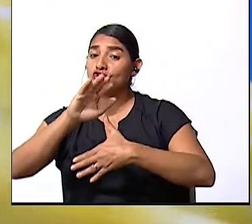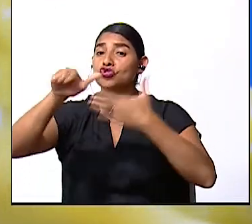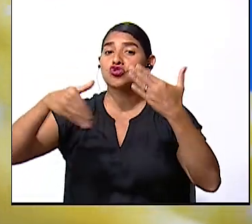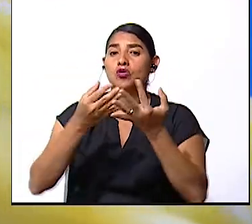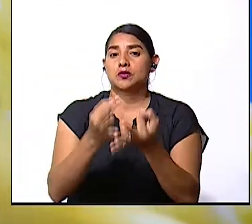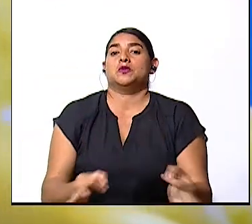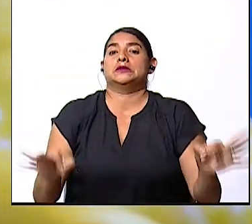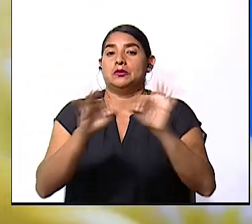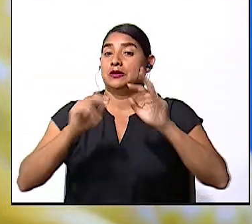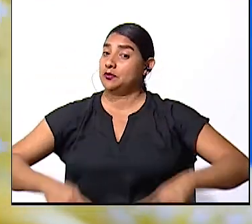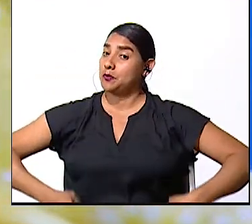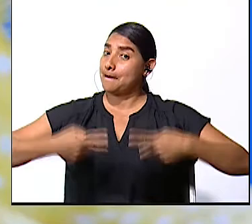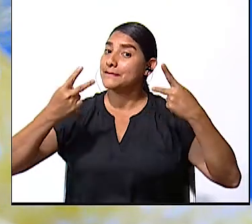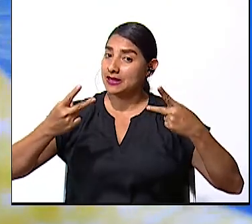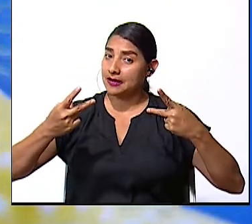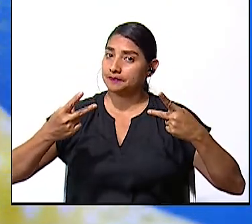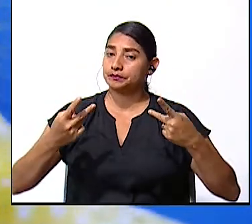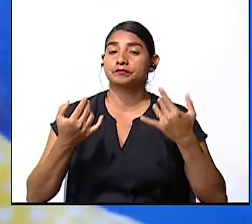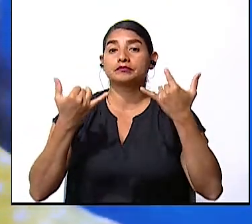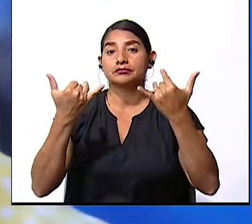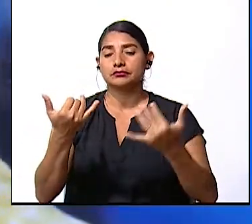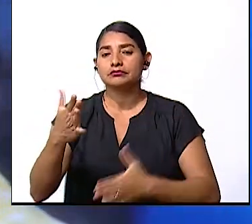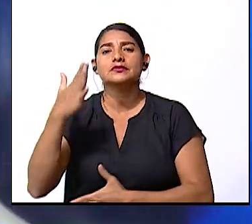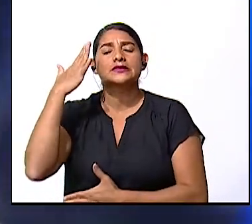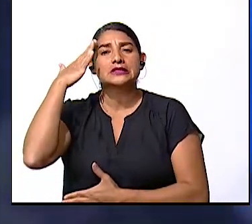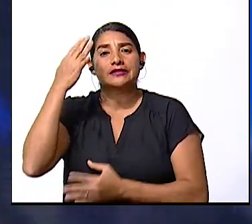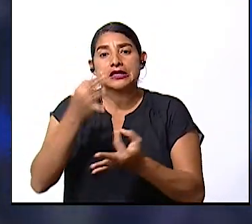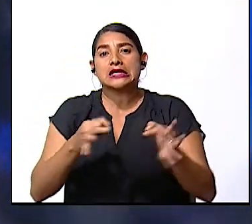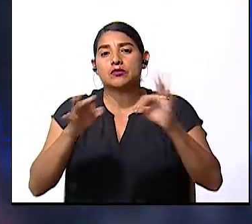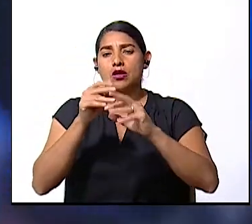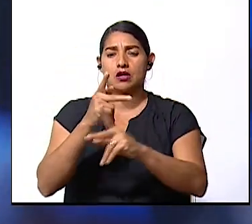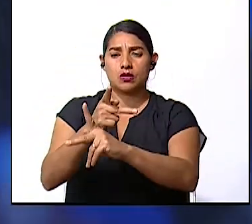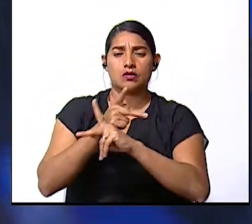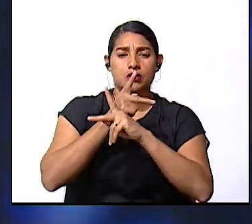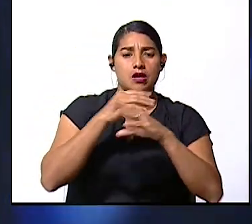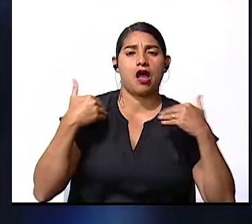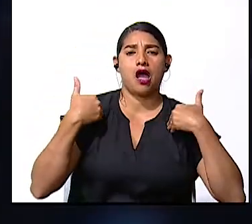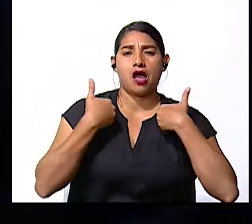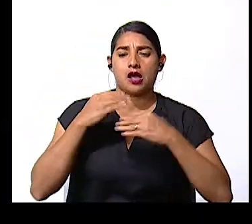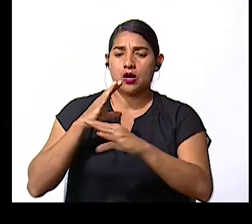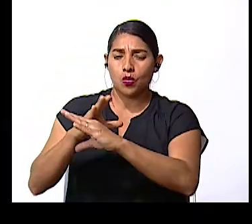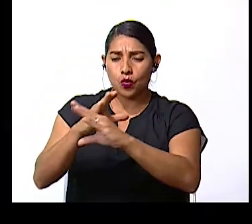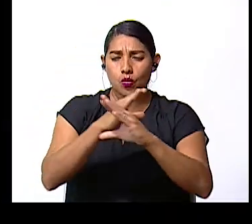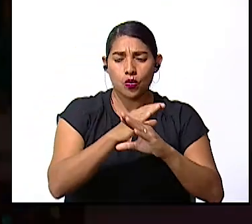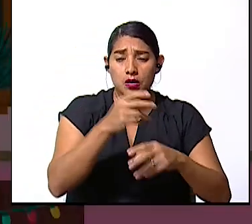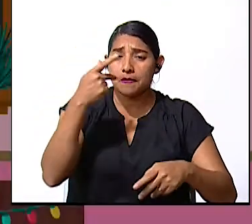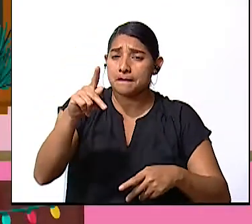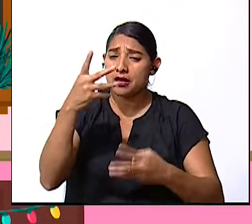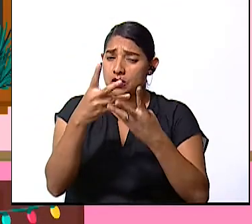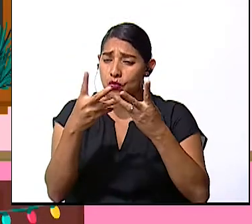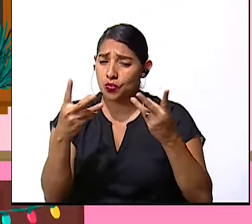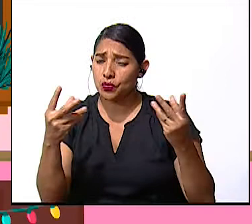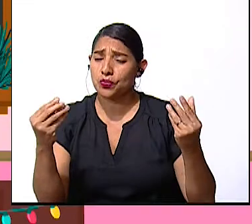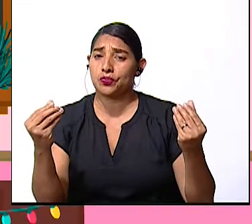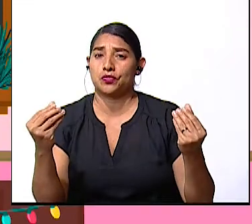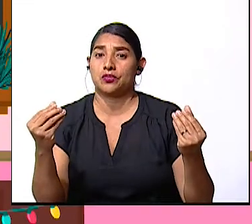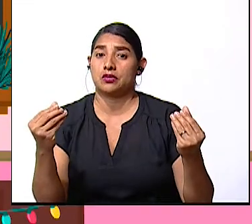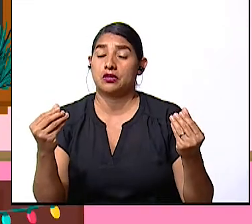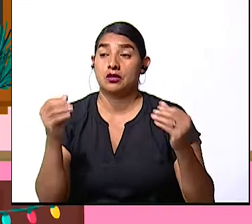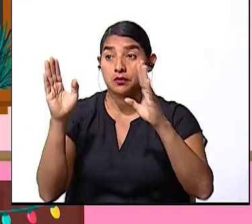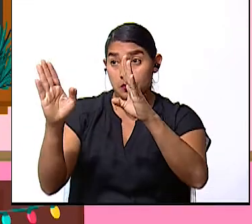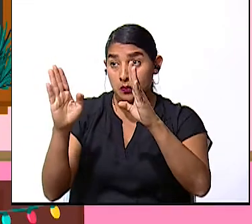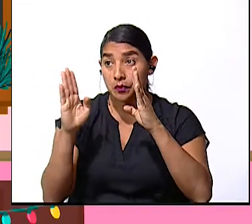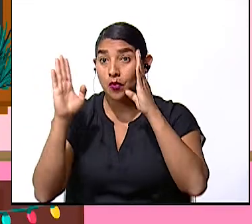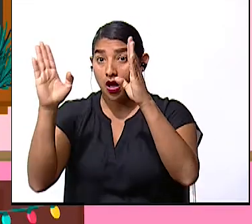somos vida. Ahora ya sabes la importancia de proteger a los animales en peligro de extinción. Le pusieron